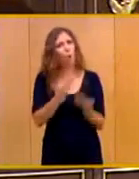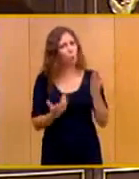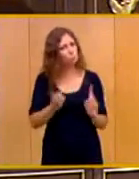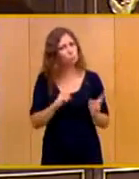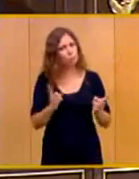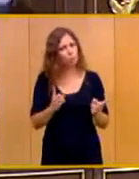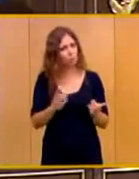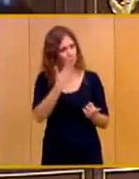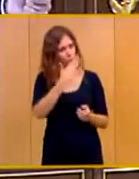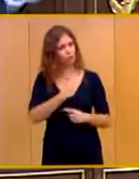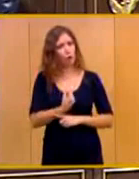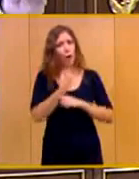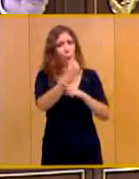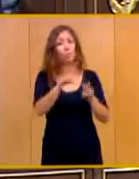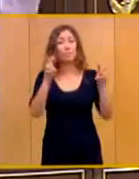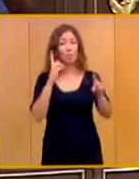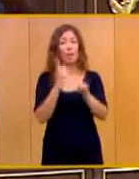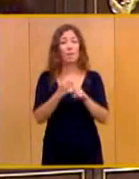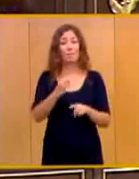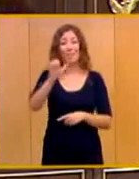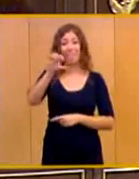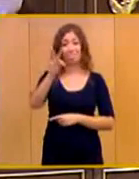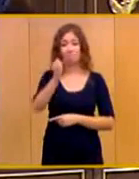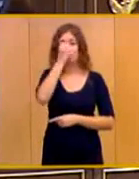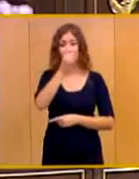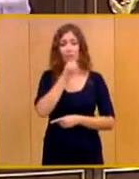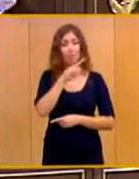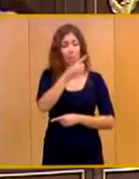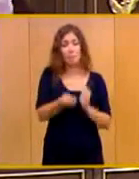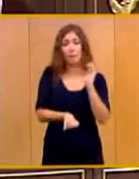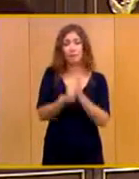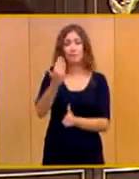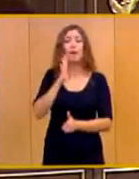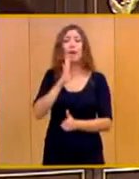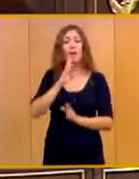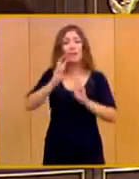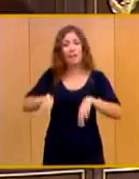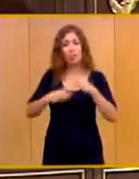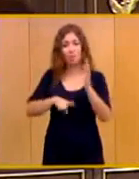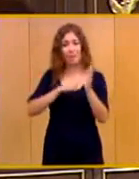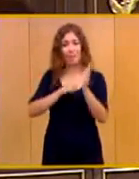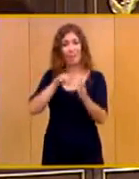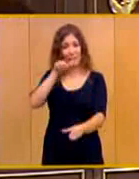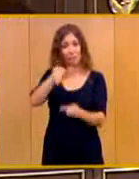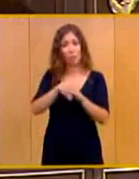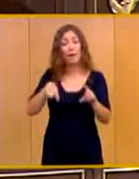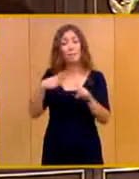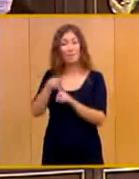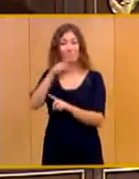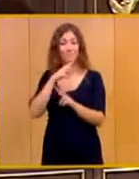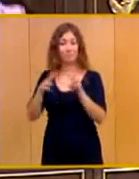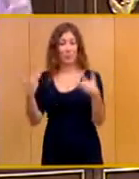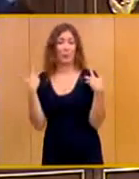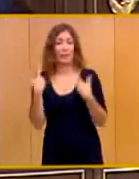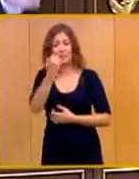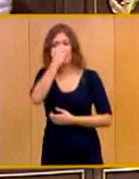apoyo contra ETA? Esta mañana ha dicho usted que hemos acordado la reforma de la ley electoral y la de las víctimas. ¿Acaso no